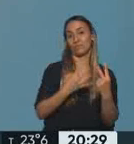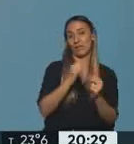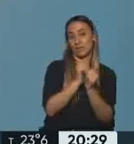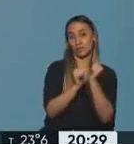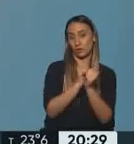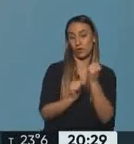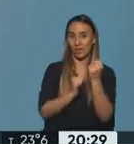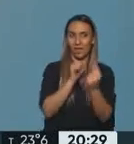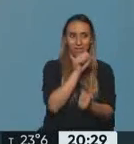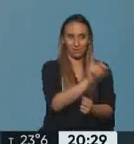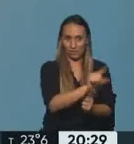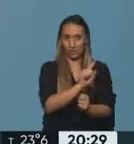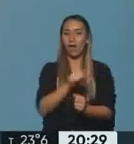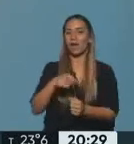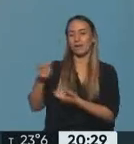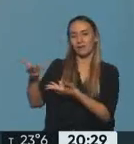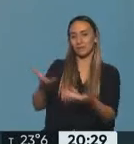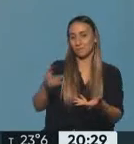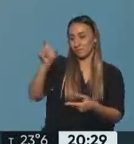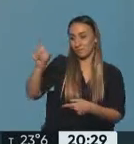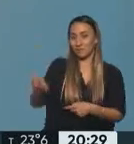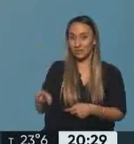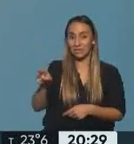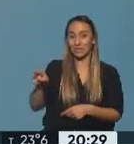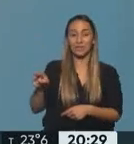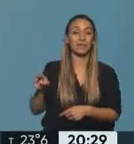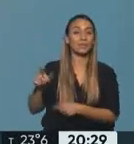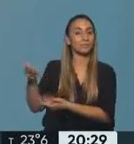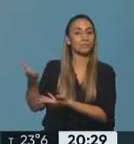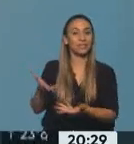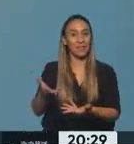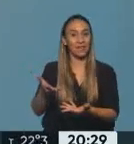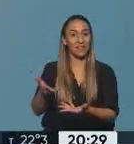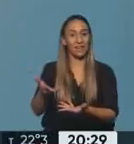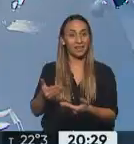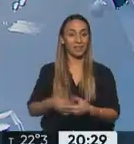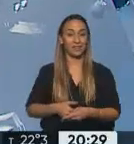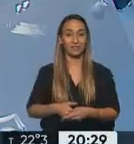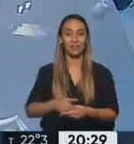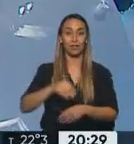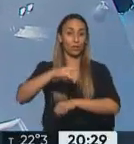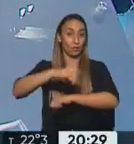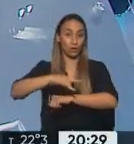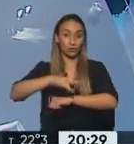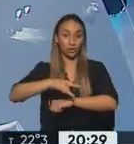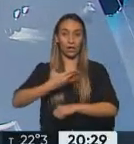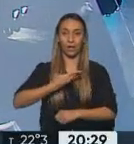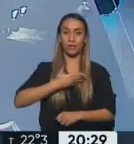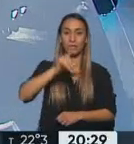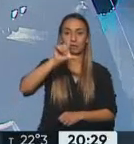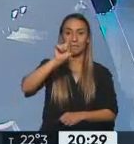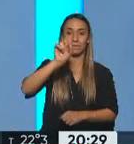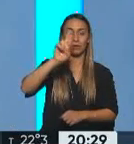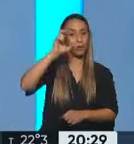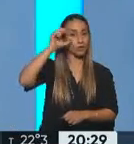puntuales, y vamos a agregarle la palabra hablada aquí en la mesa, porque tenemos una invitada, Felicitas, sí. Y es la doctora Florencia